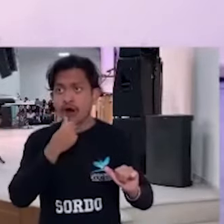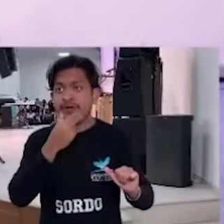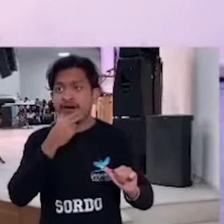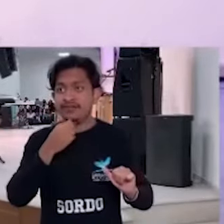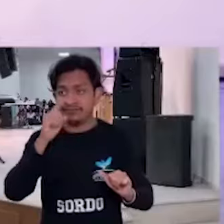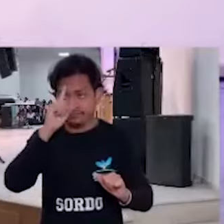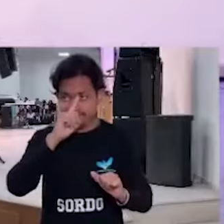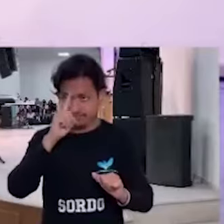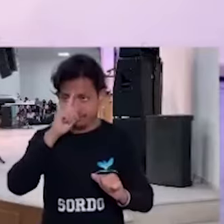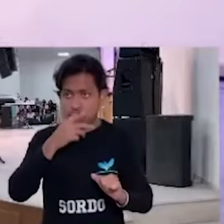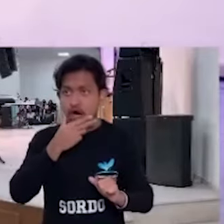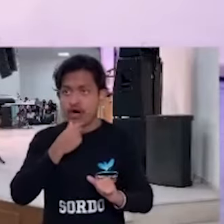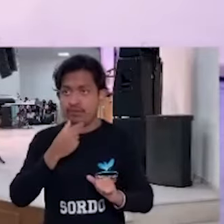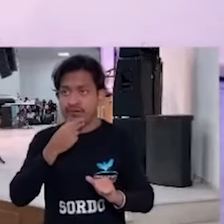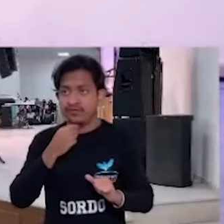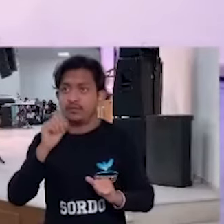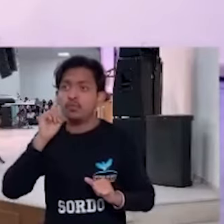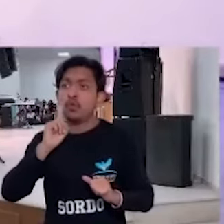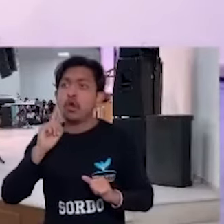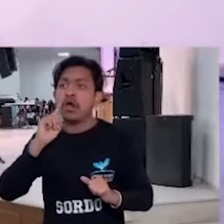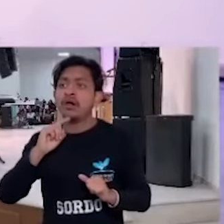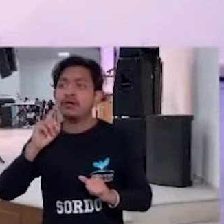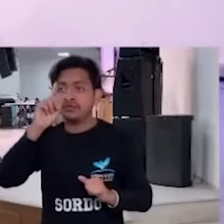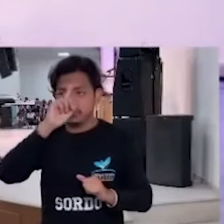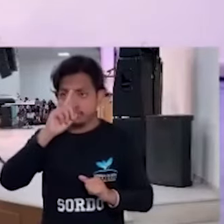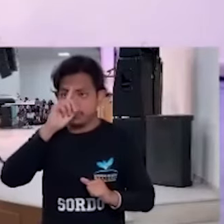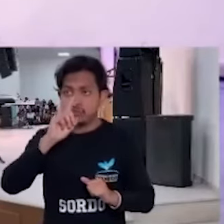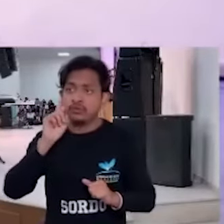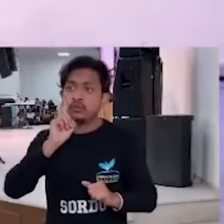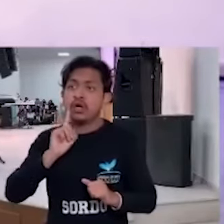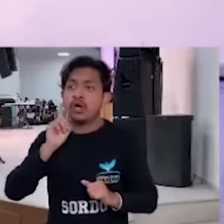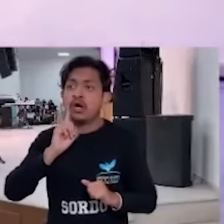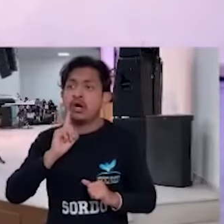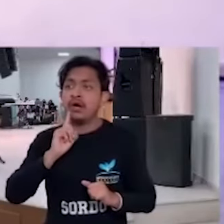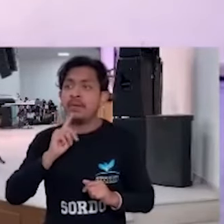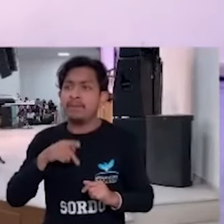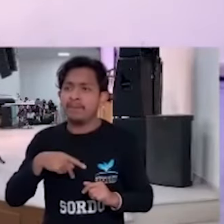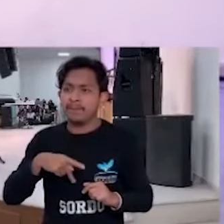aconsejando y esta mujer comienza a abrir su privacidad,